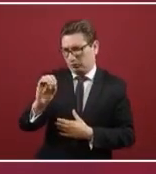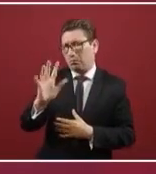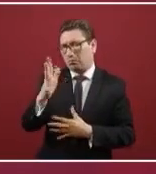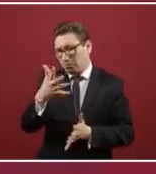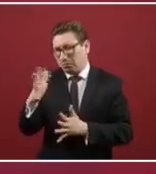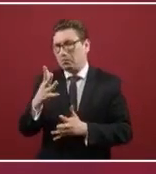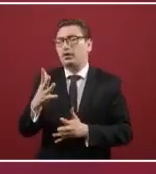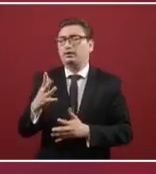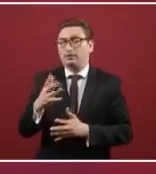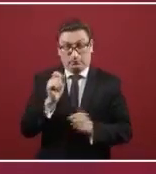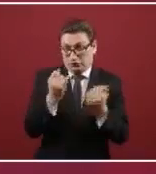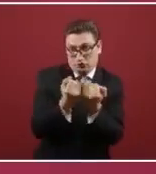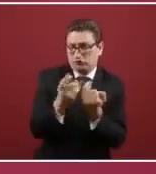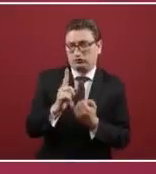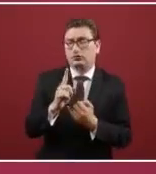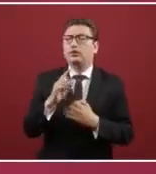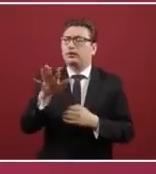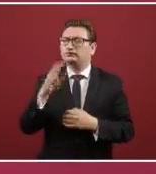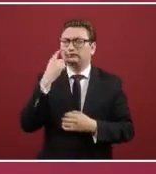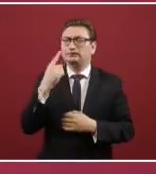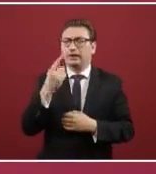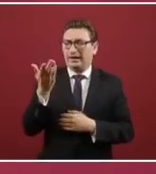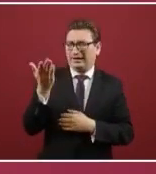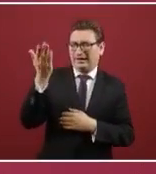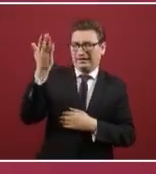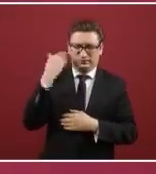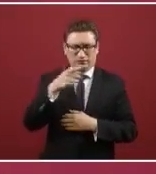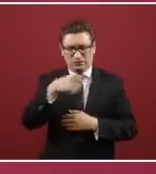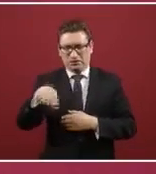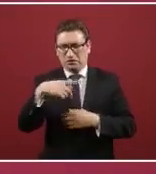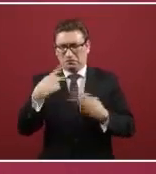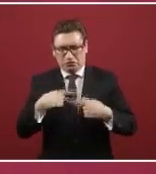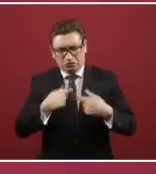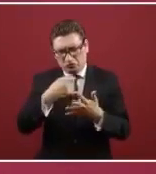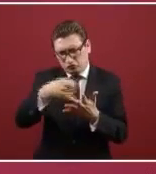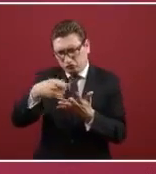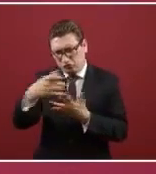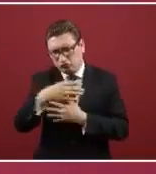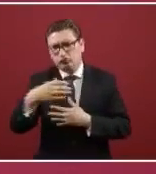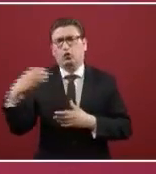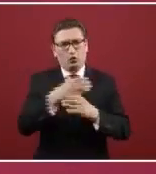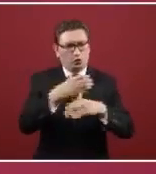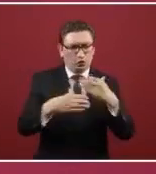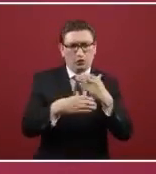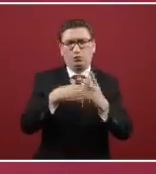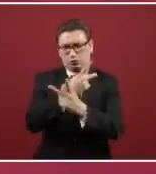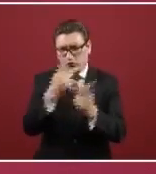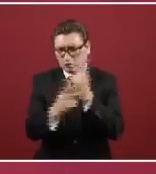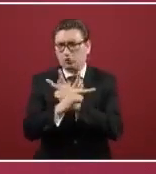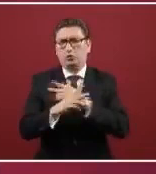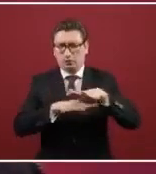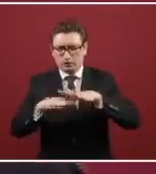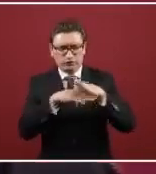que se entregaba a productores de cultivos básicos